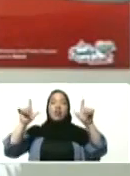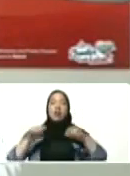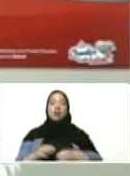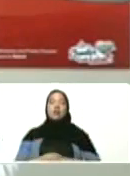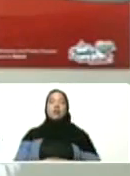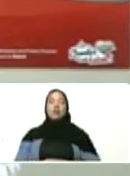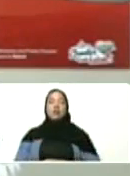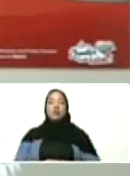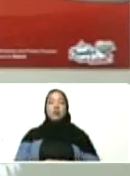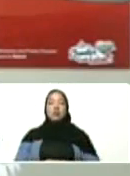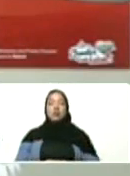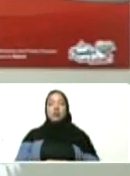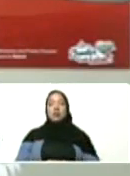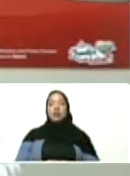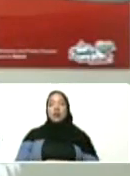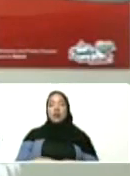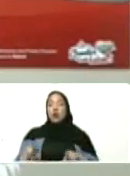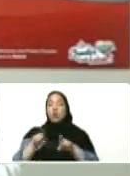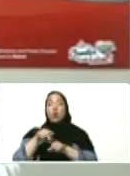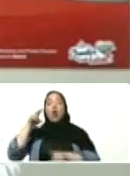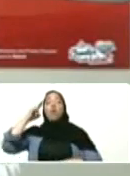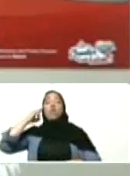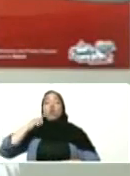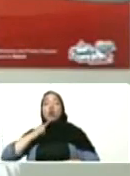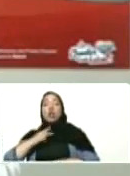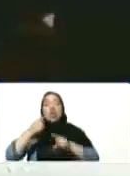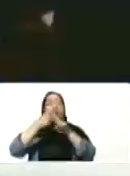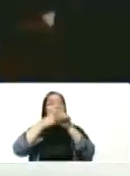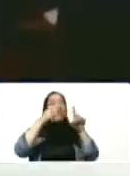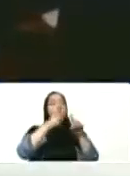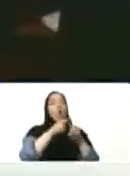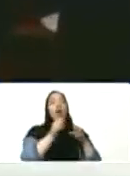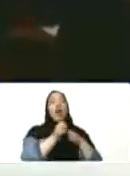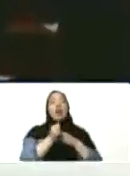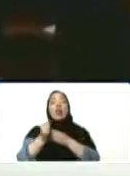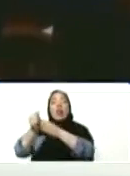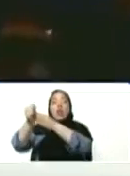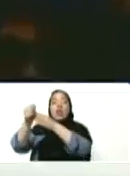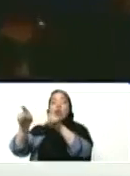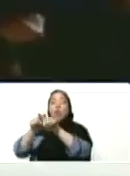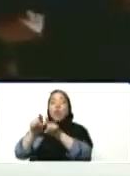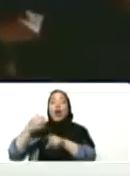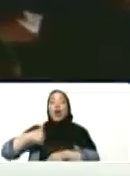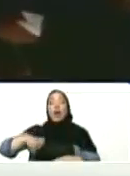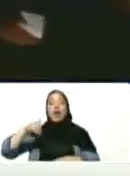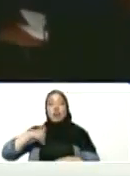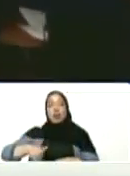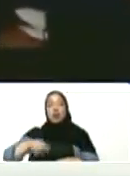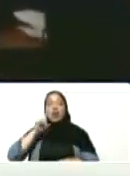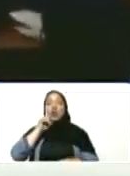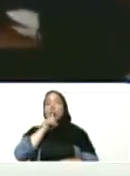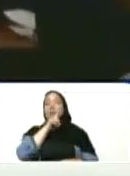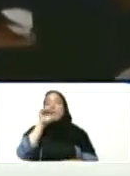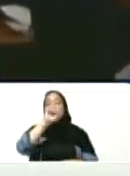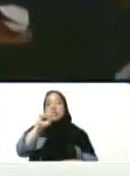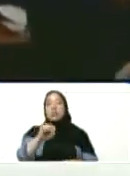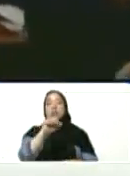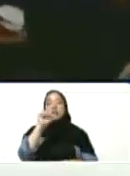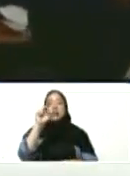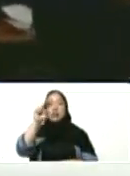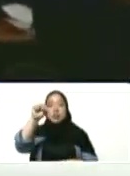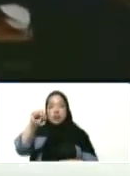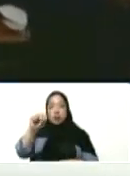El camino de los libertadores y las libertadoras. Camino de San Martín, de Bolívar, de Antonio José de